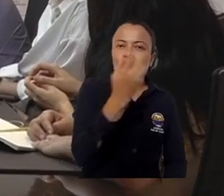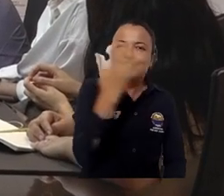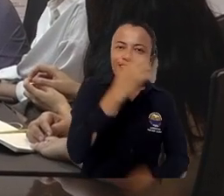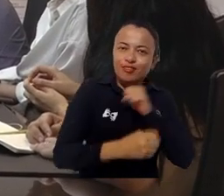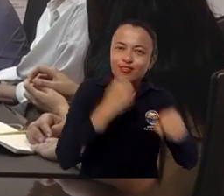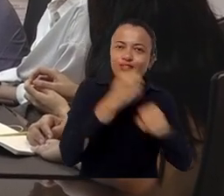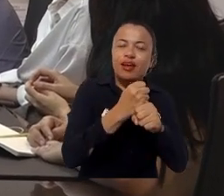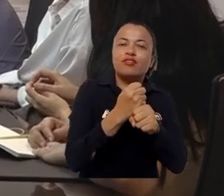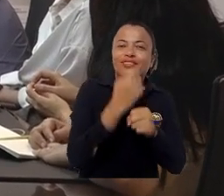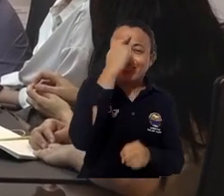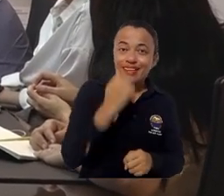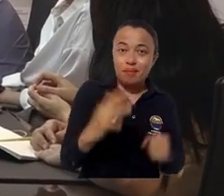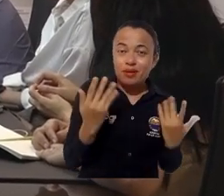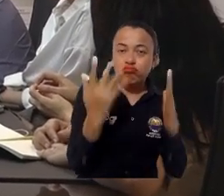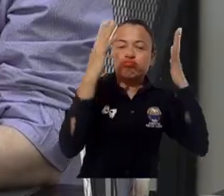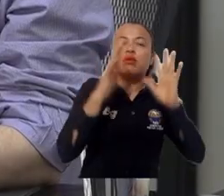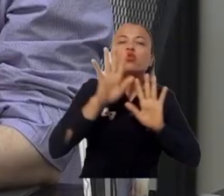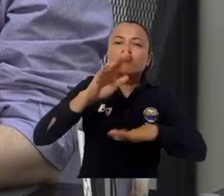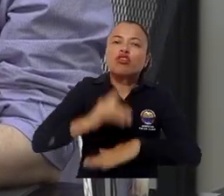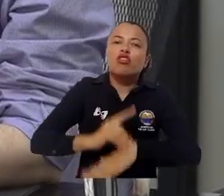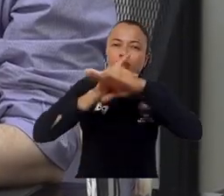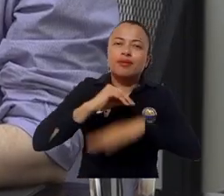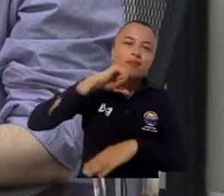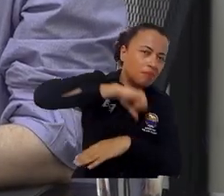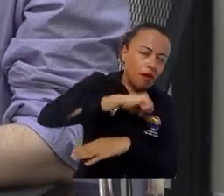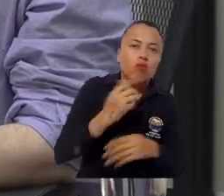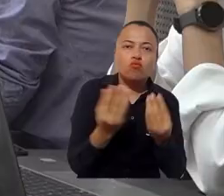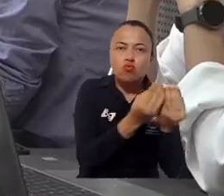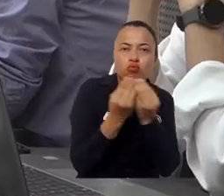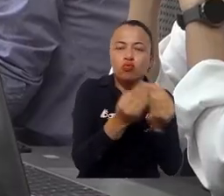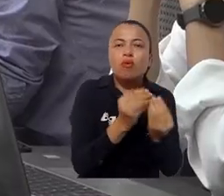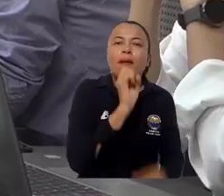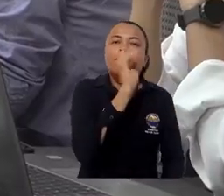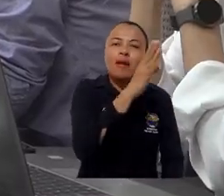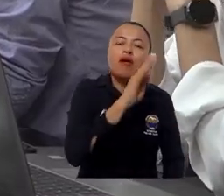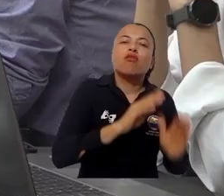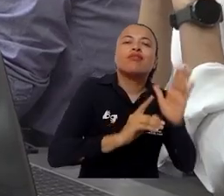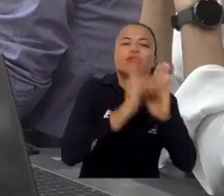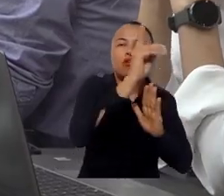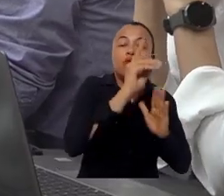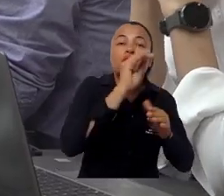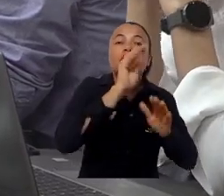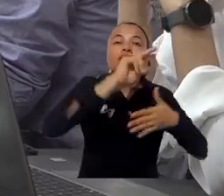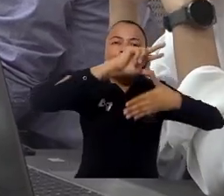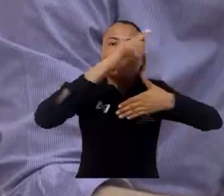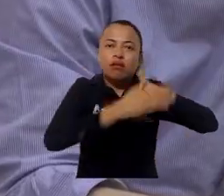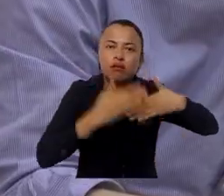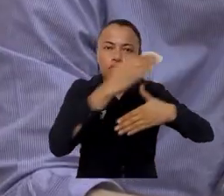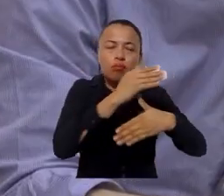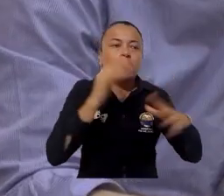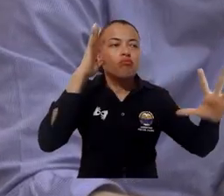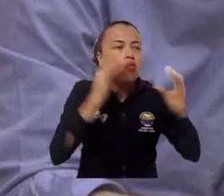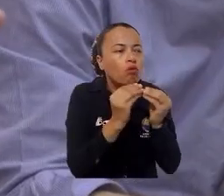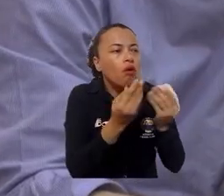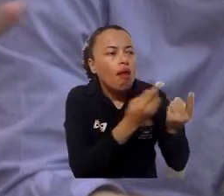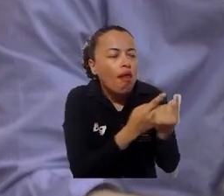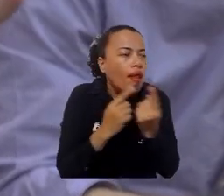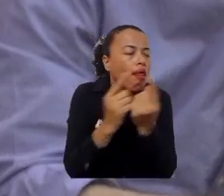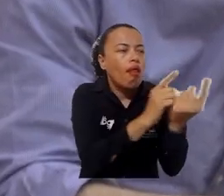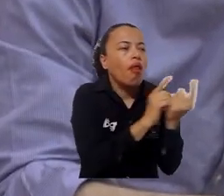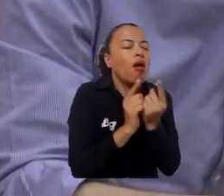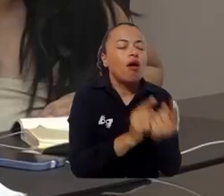Para continuar impulsando el desarrollo sostenible y la integración regional, el doctor Pablo Vera Salazar, rector de la Universidad del